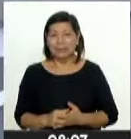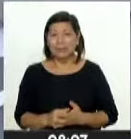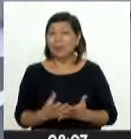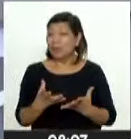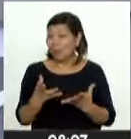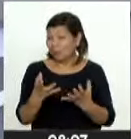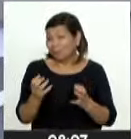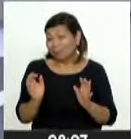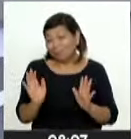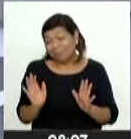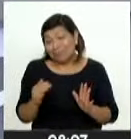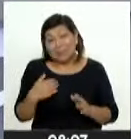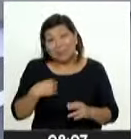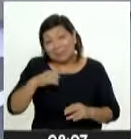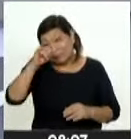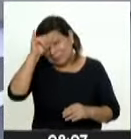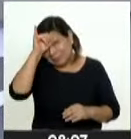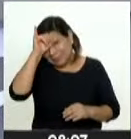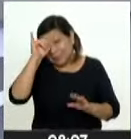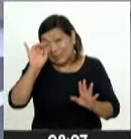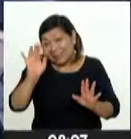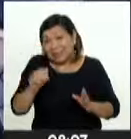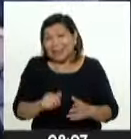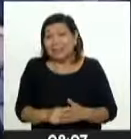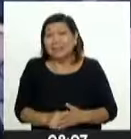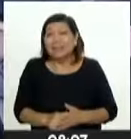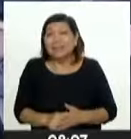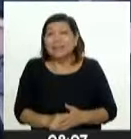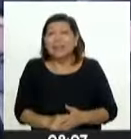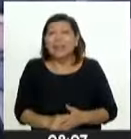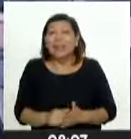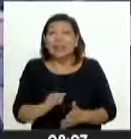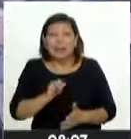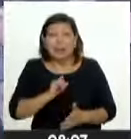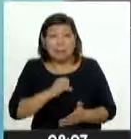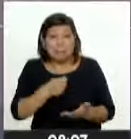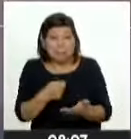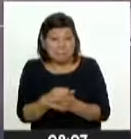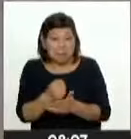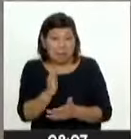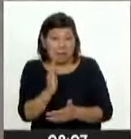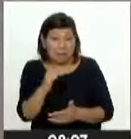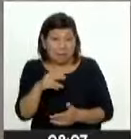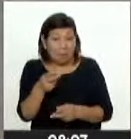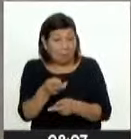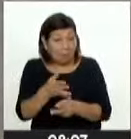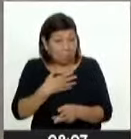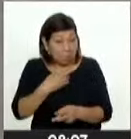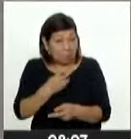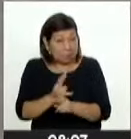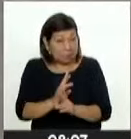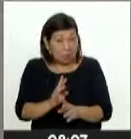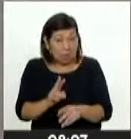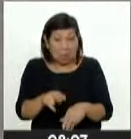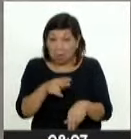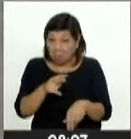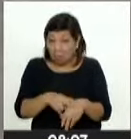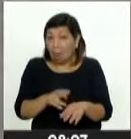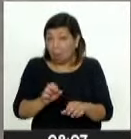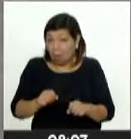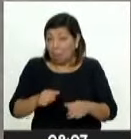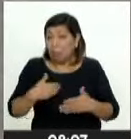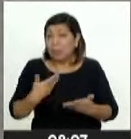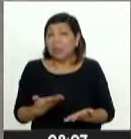quisiera saber, porque soy muy ignorante en este sentido. ¿Solamente las entidades financieras pueden hacer préstamos o personas naturales también?